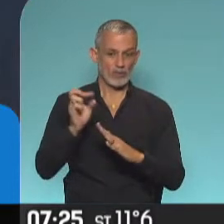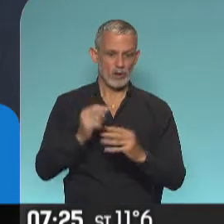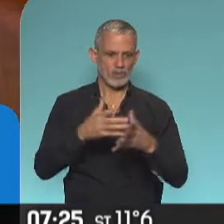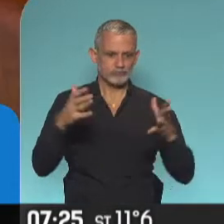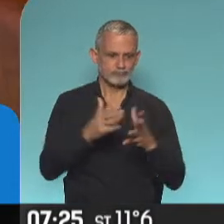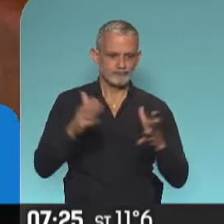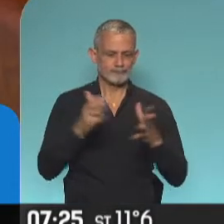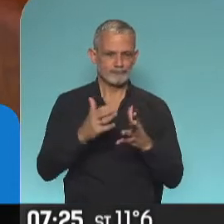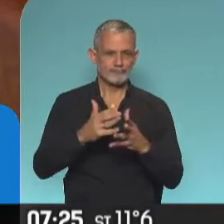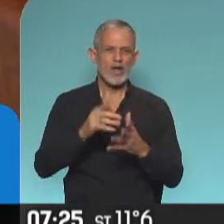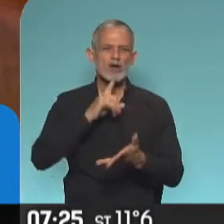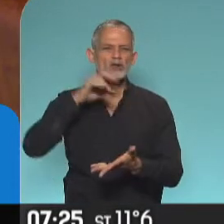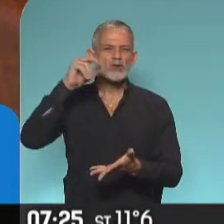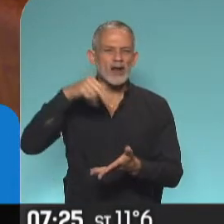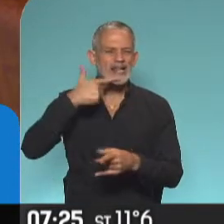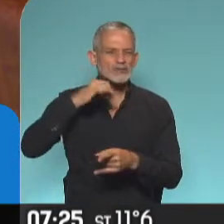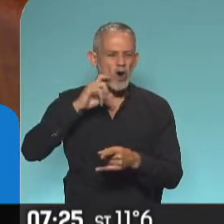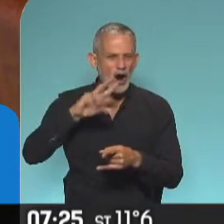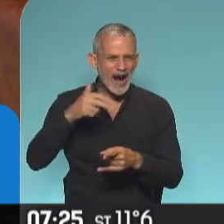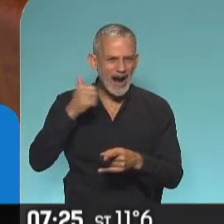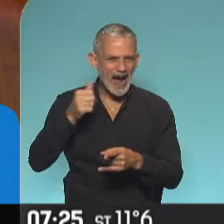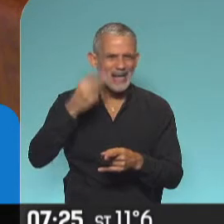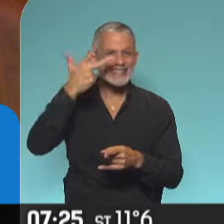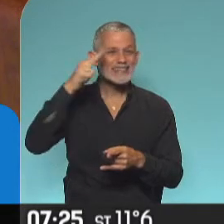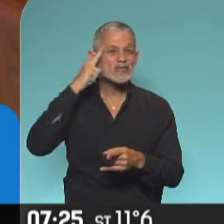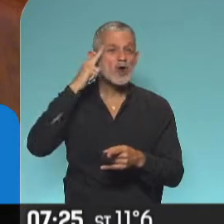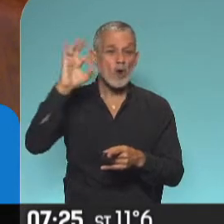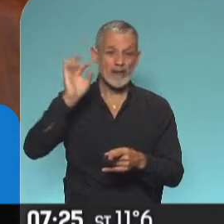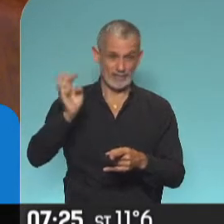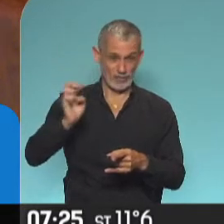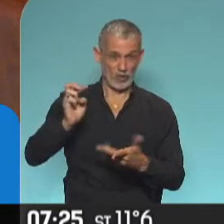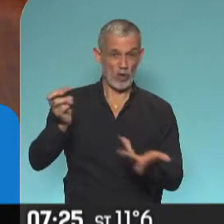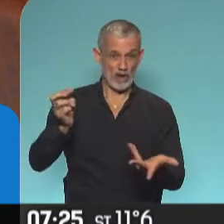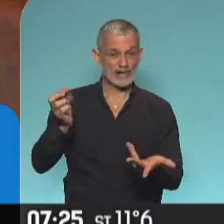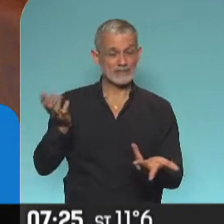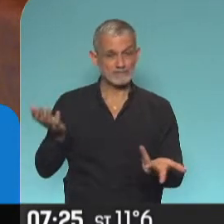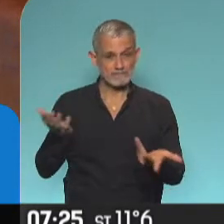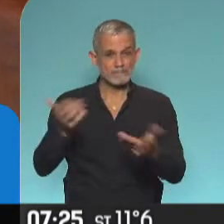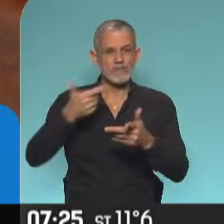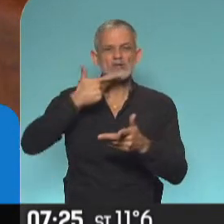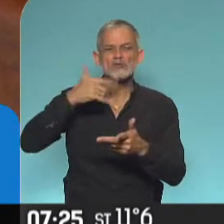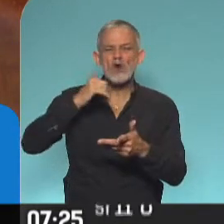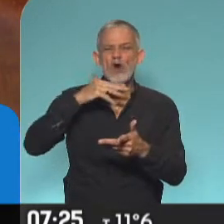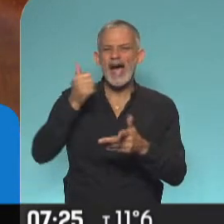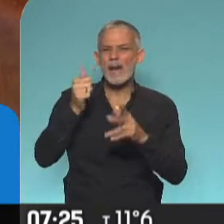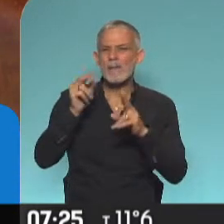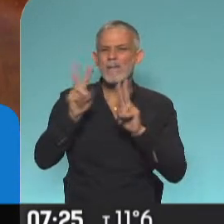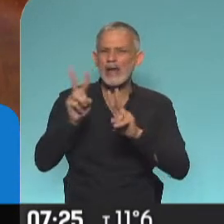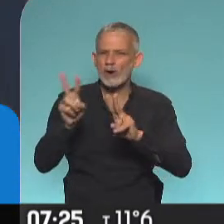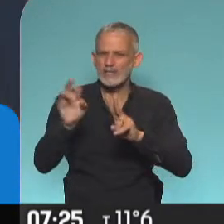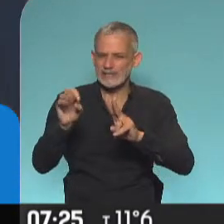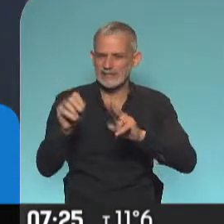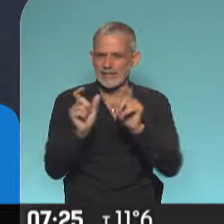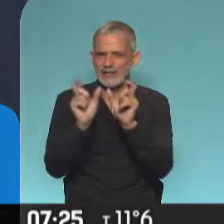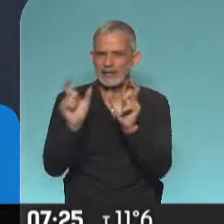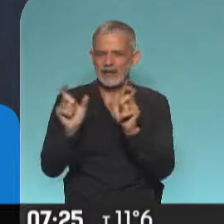Por un lado, la tonelada de la soja, $390. ¿Por qué te lo traigo? Se está hablando de la soja peronista. ¿Soja